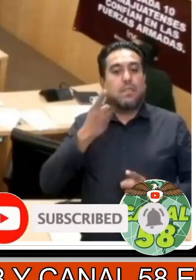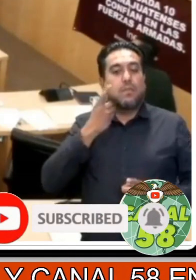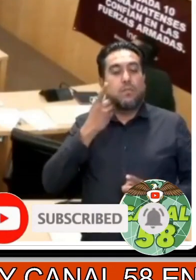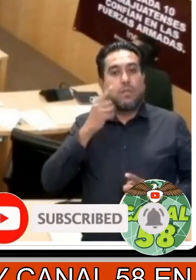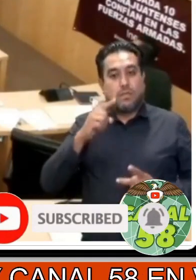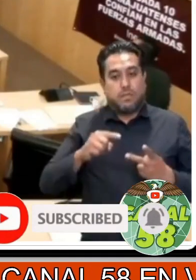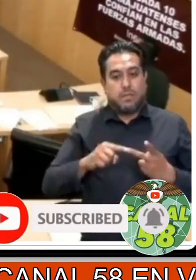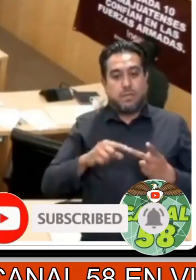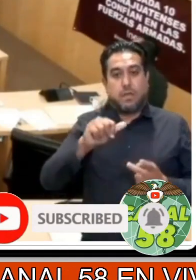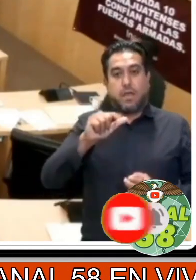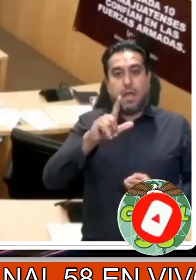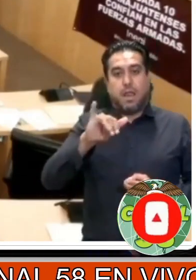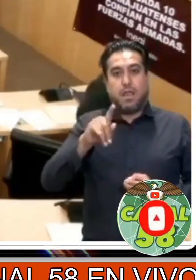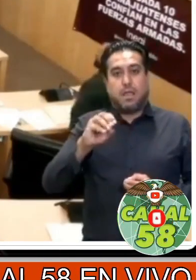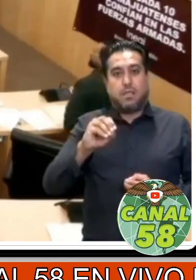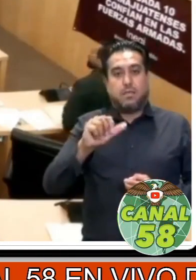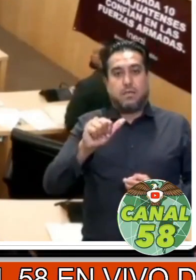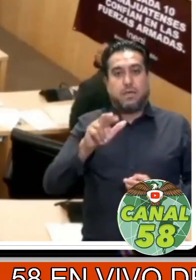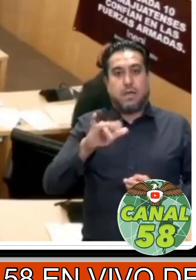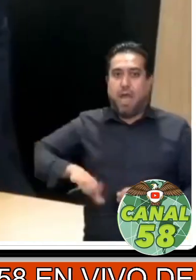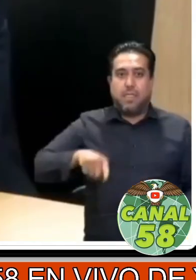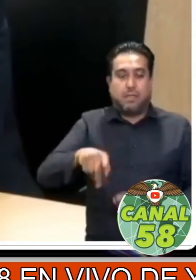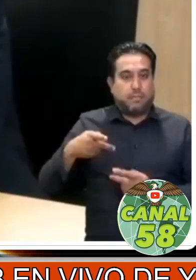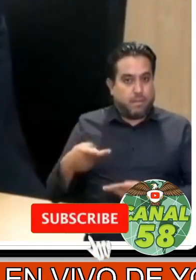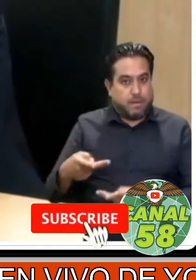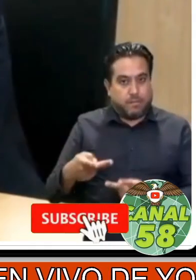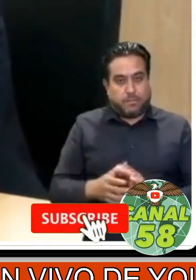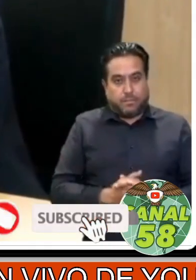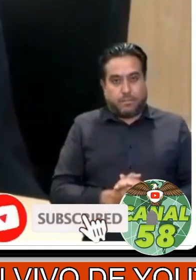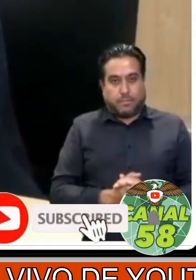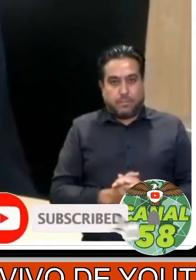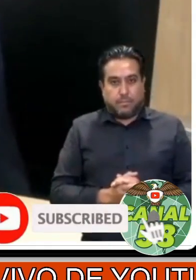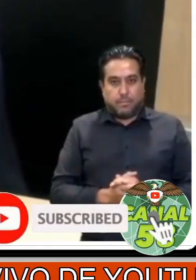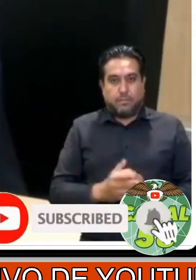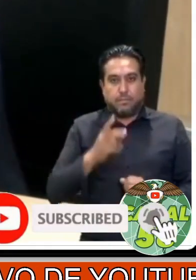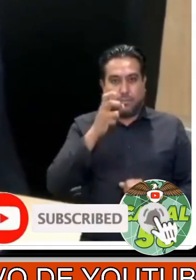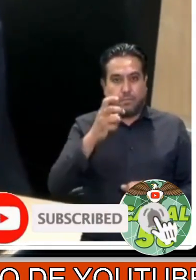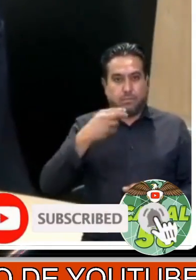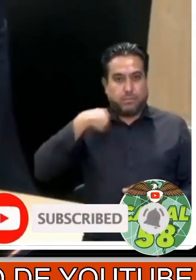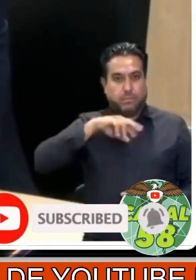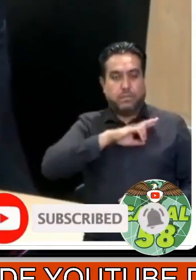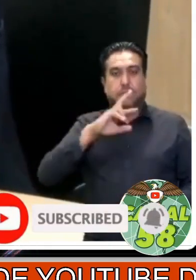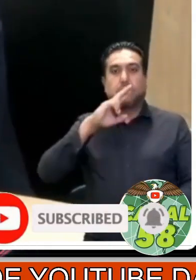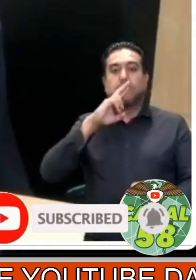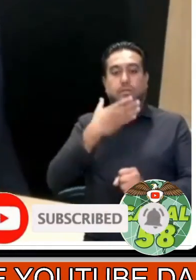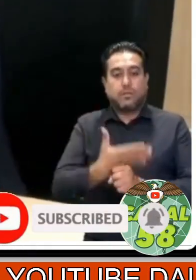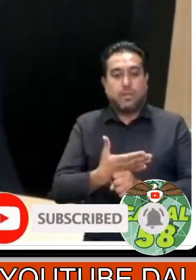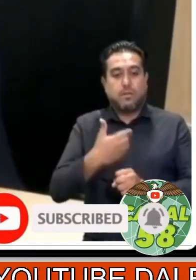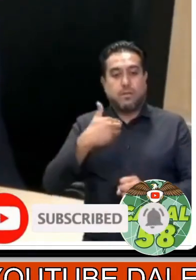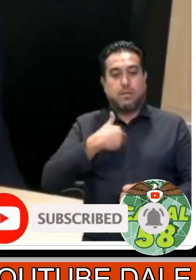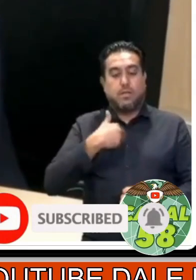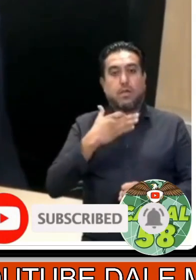Alejandro Arias del Grupo Parlamentario del PRI comentó lo siguiente. De forma convencida y responsable, hablo a favor